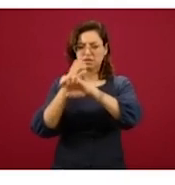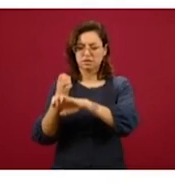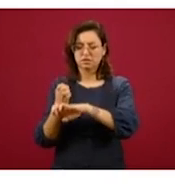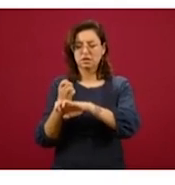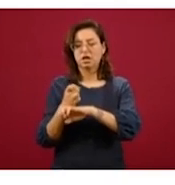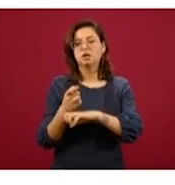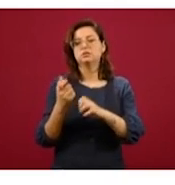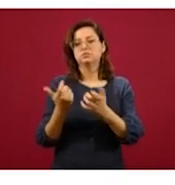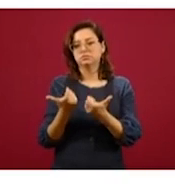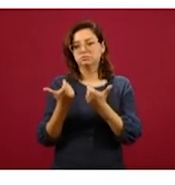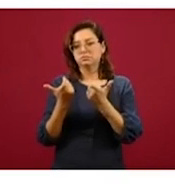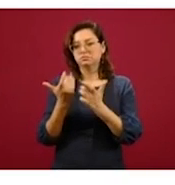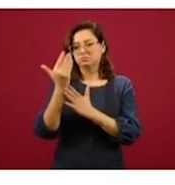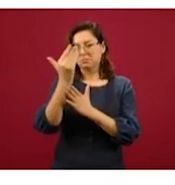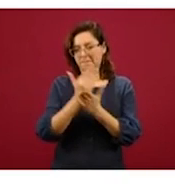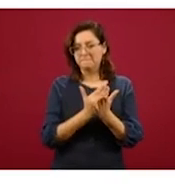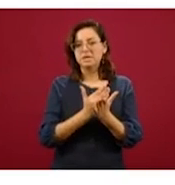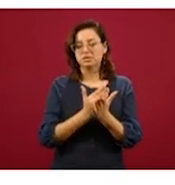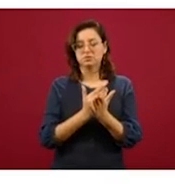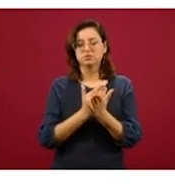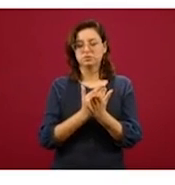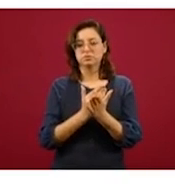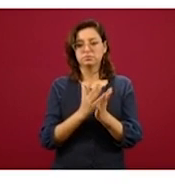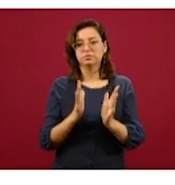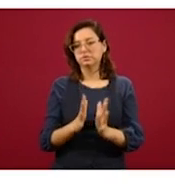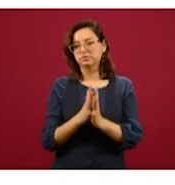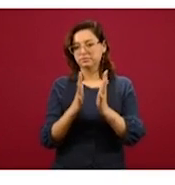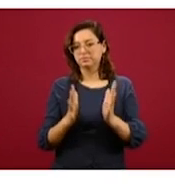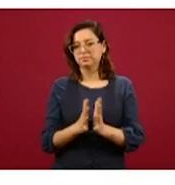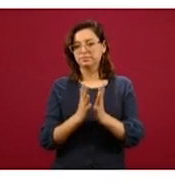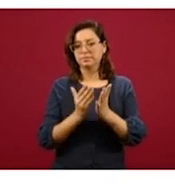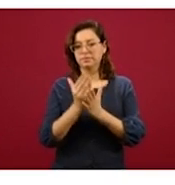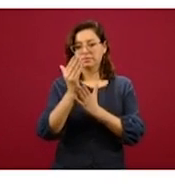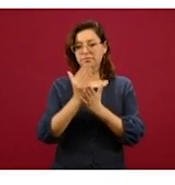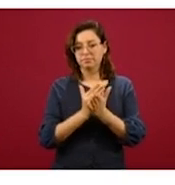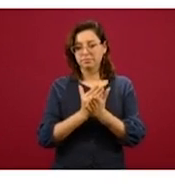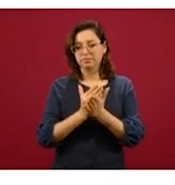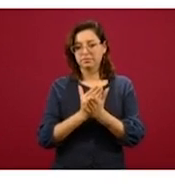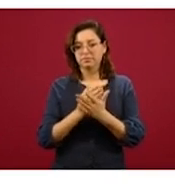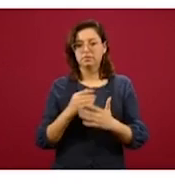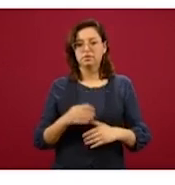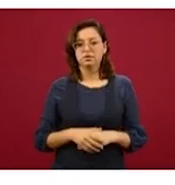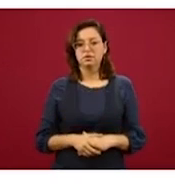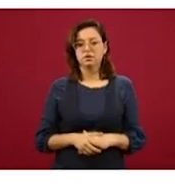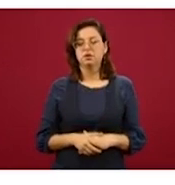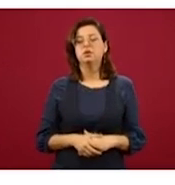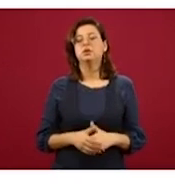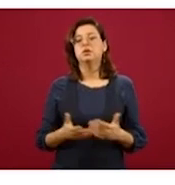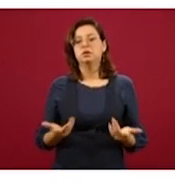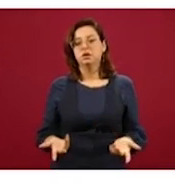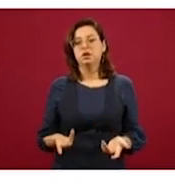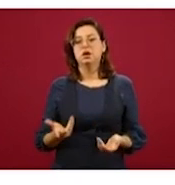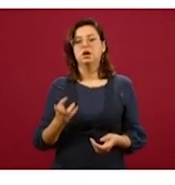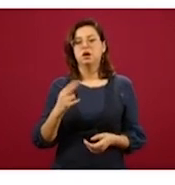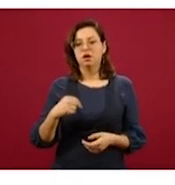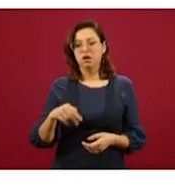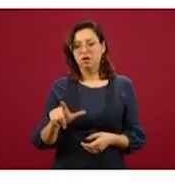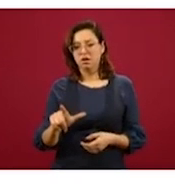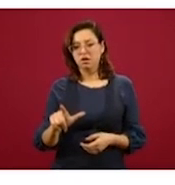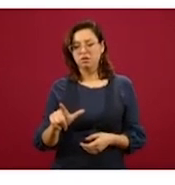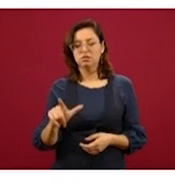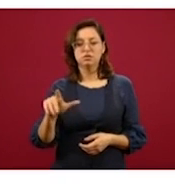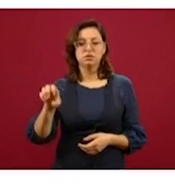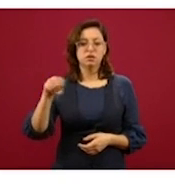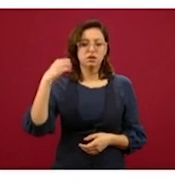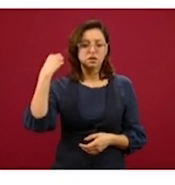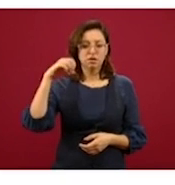poquito su participación. Aquí tenemos los otros que son prácticamente Nuevo León,